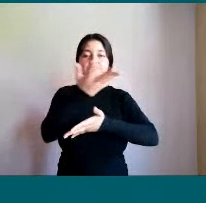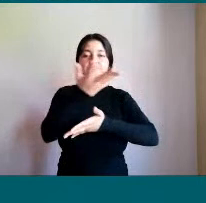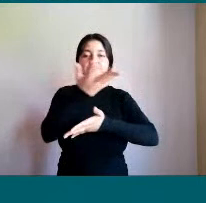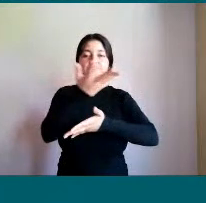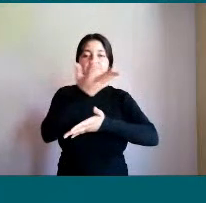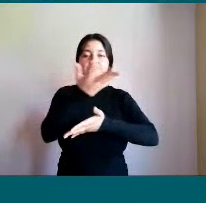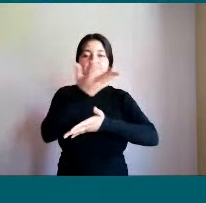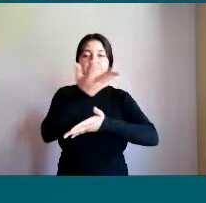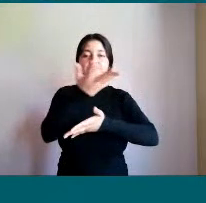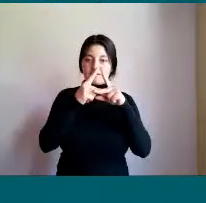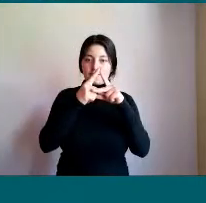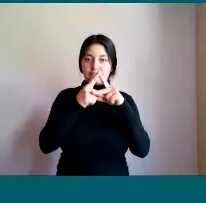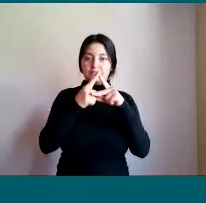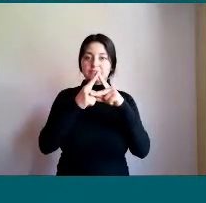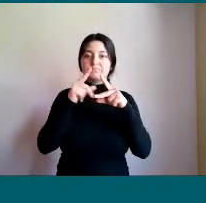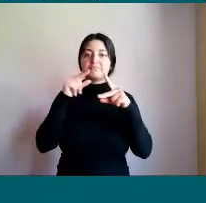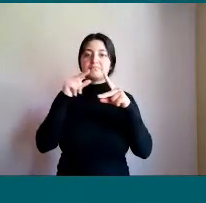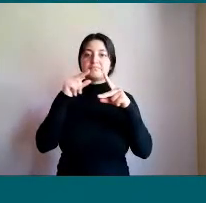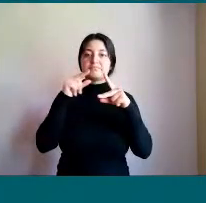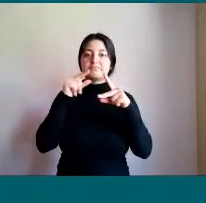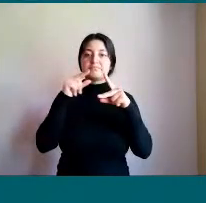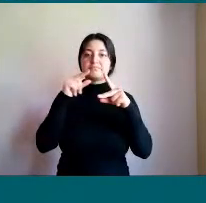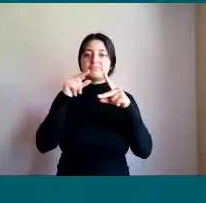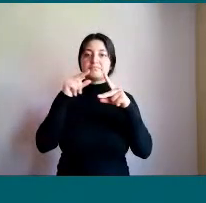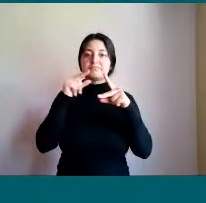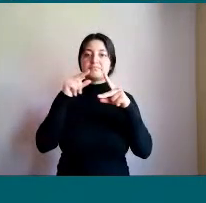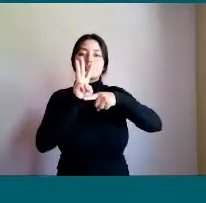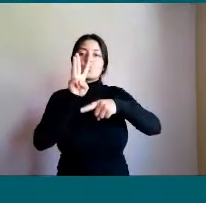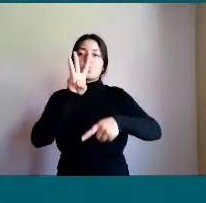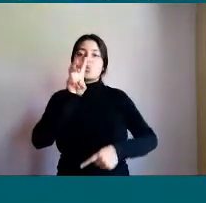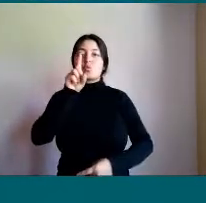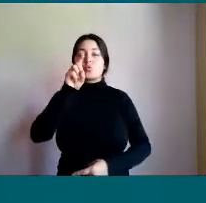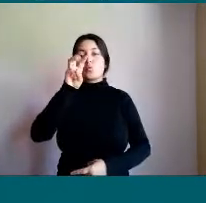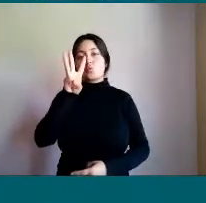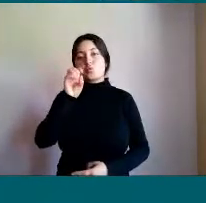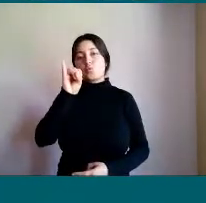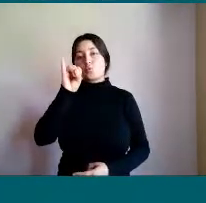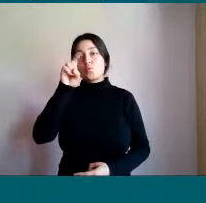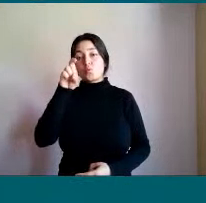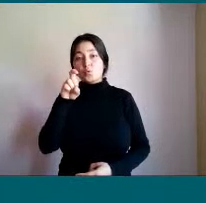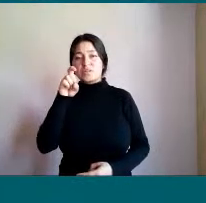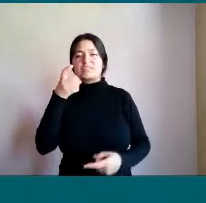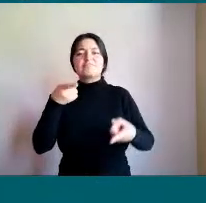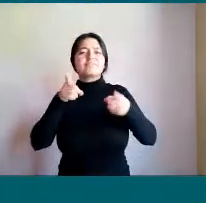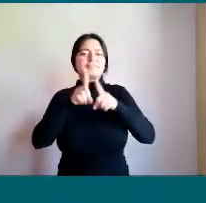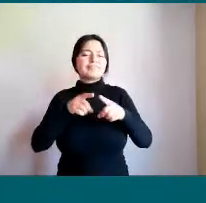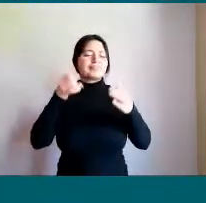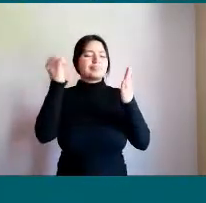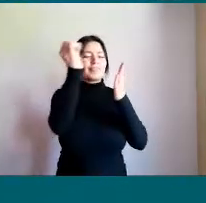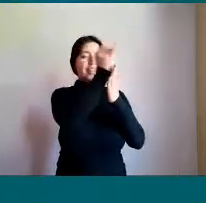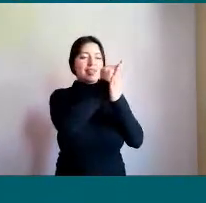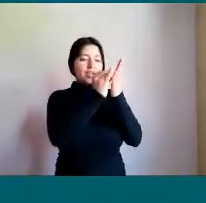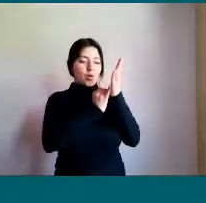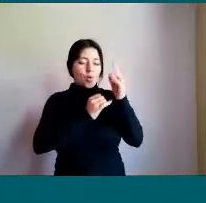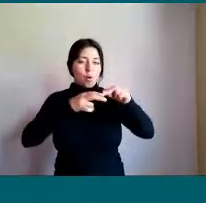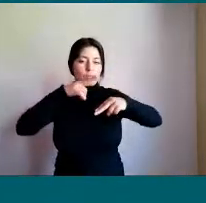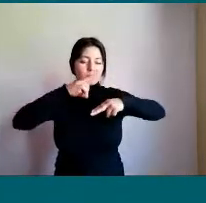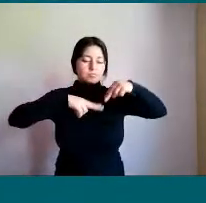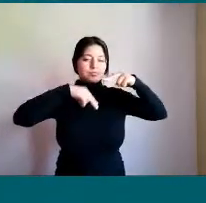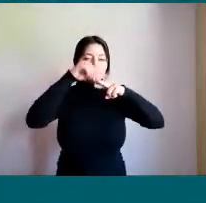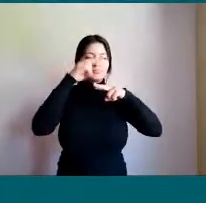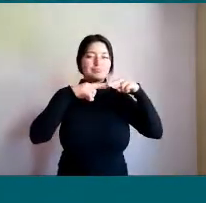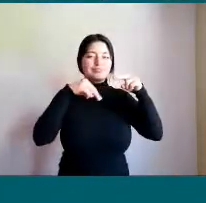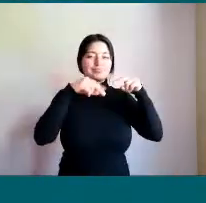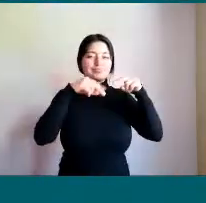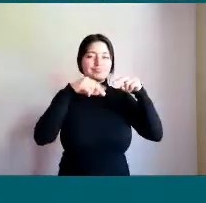que Wix o Sisu o un site de Google tiene ese componente sexy de hacer las imágenes, de que el alumno sea ahí como artesano